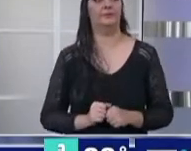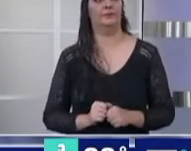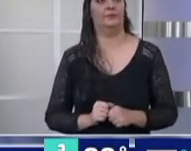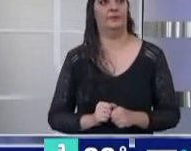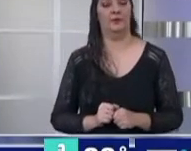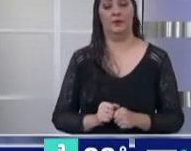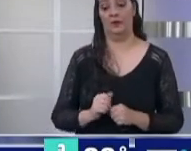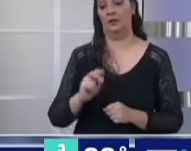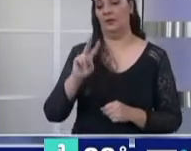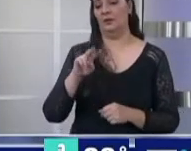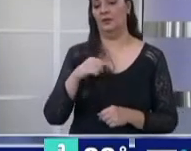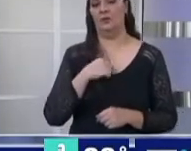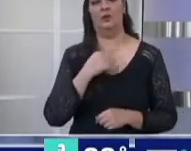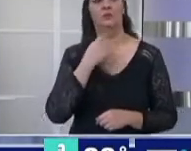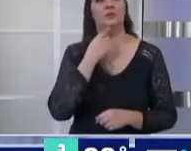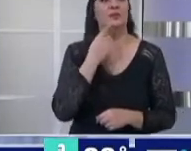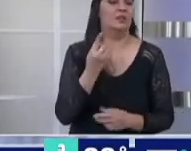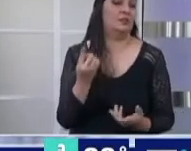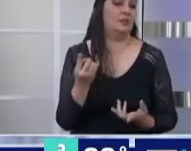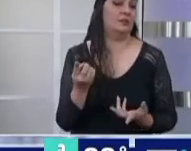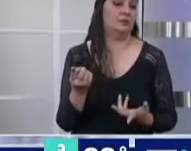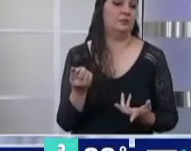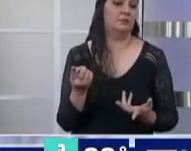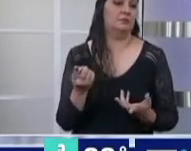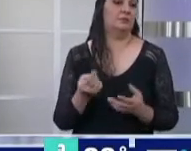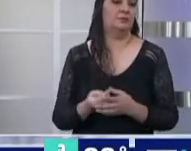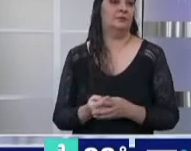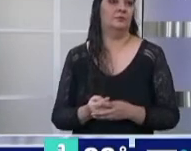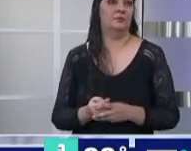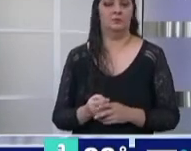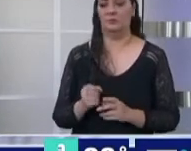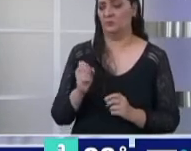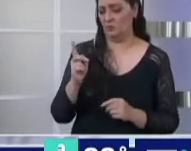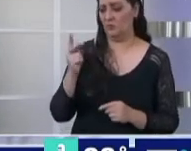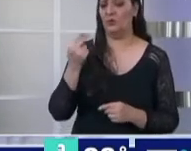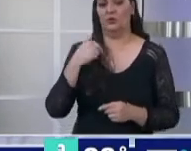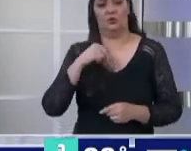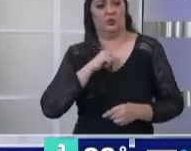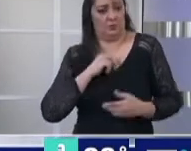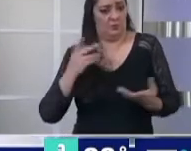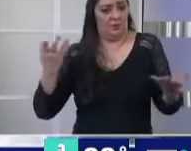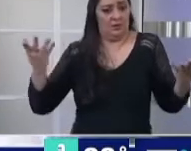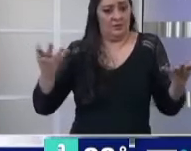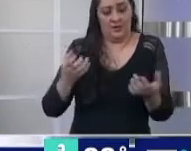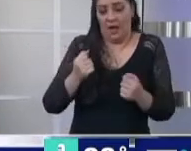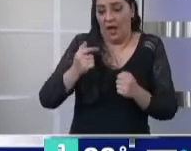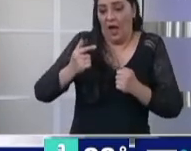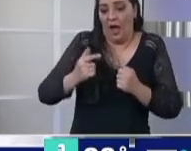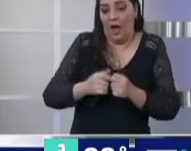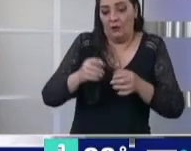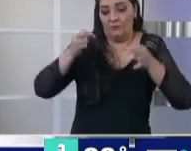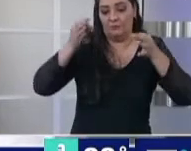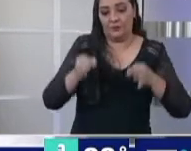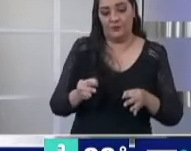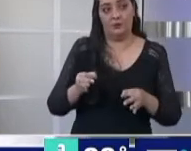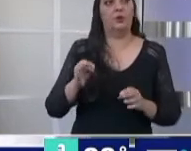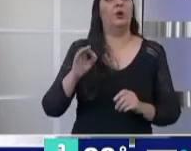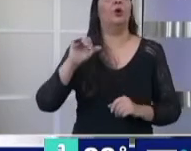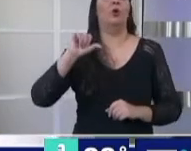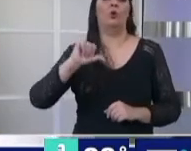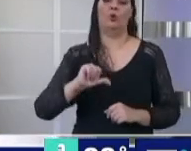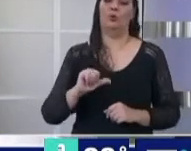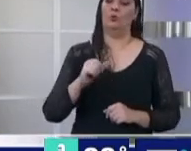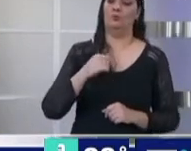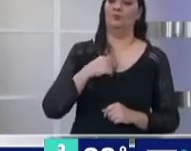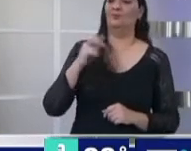yo les comenté en ese momento, esperen, vamos a actuar. Y hoy observo las caras